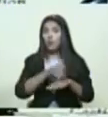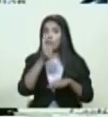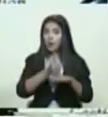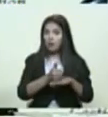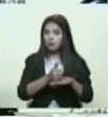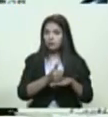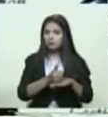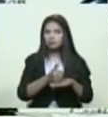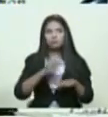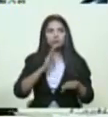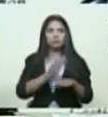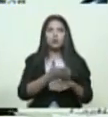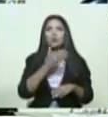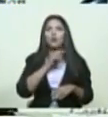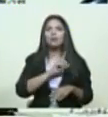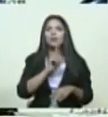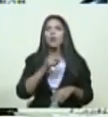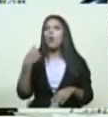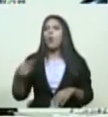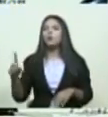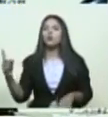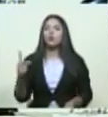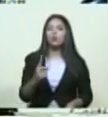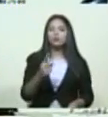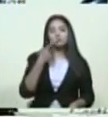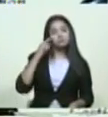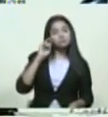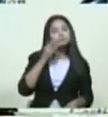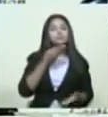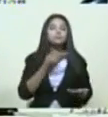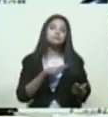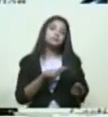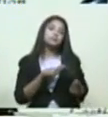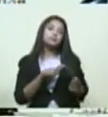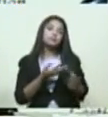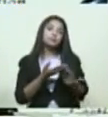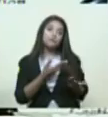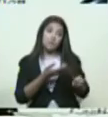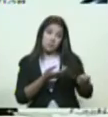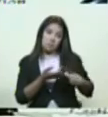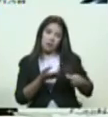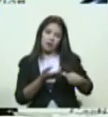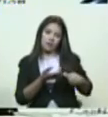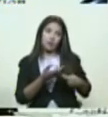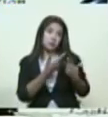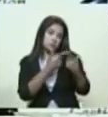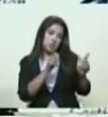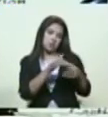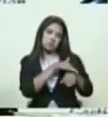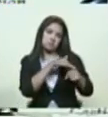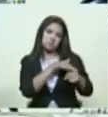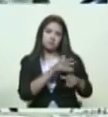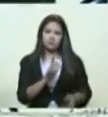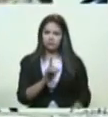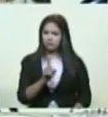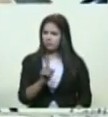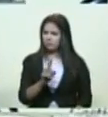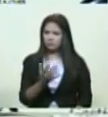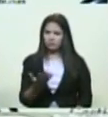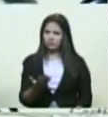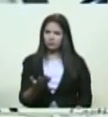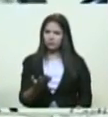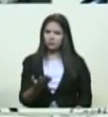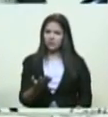punible, no tiene por qué un fiscal venir a traficar con esa situación para